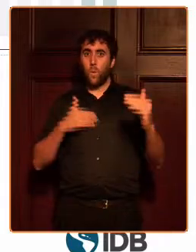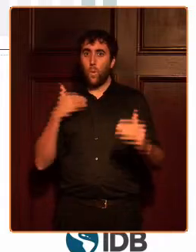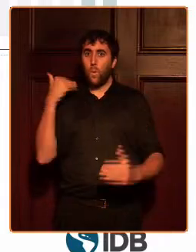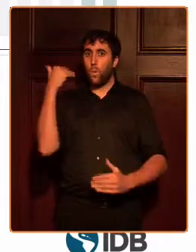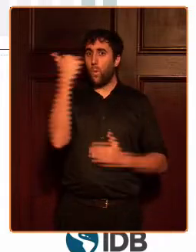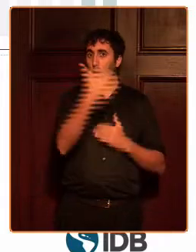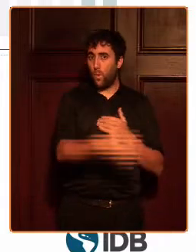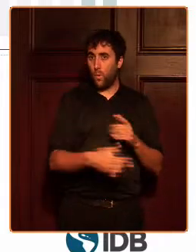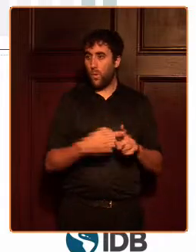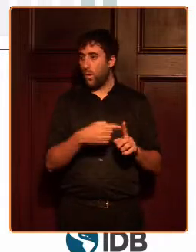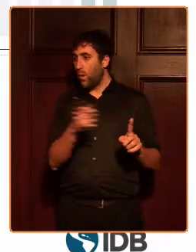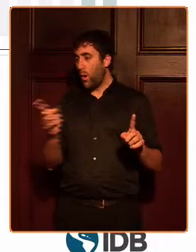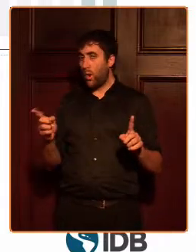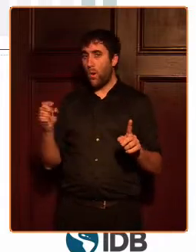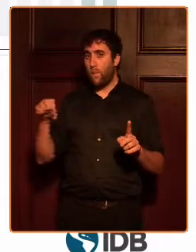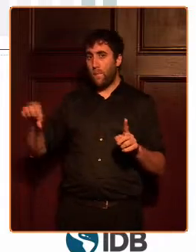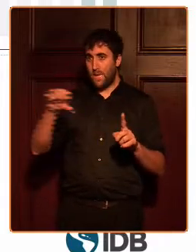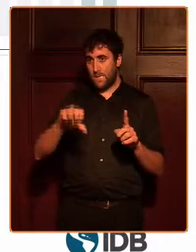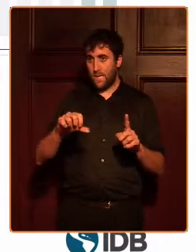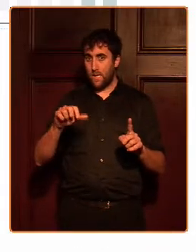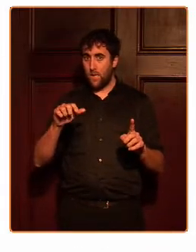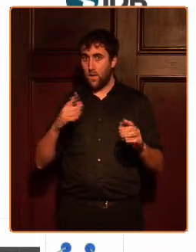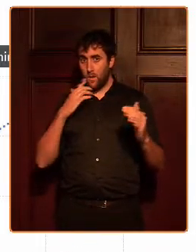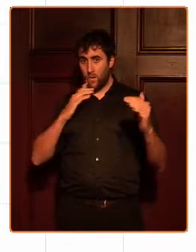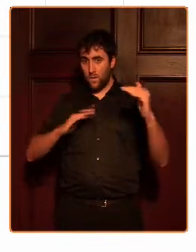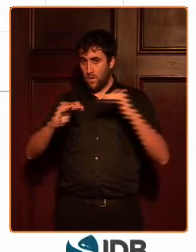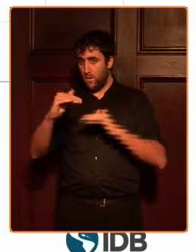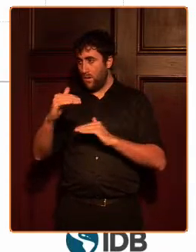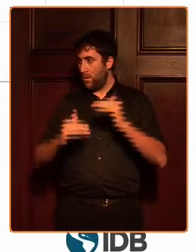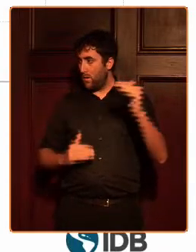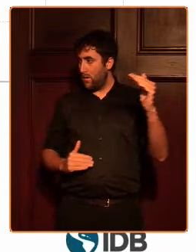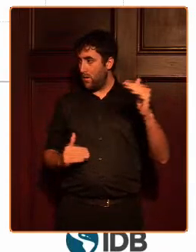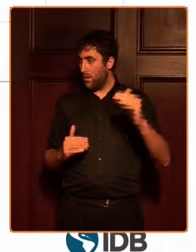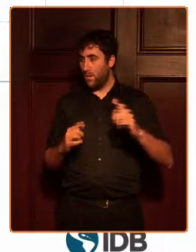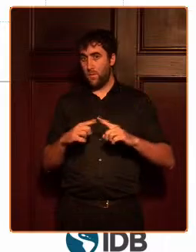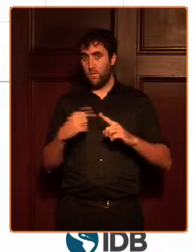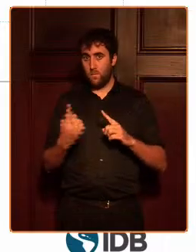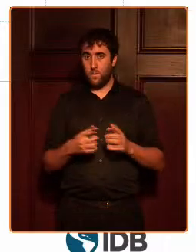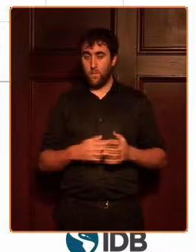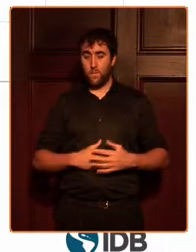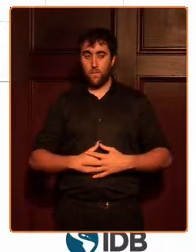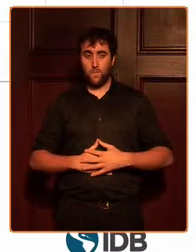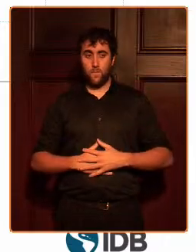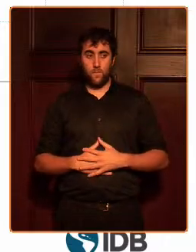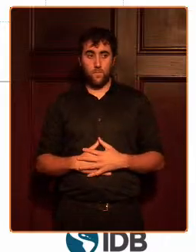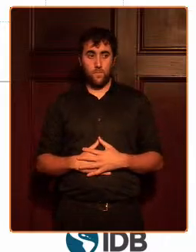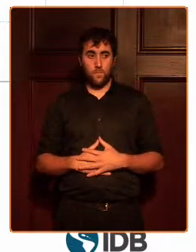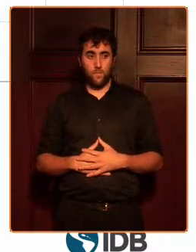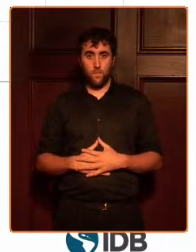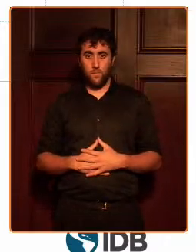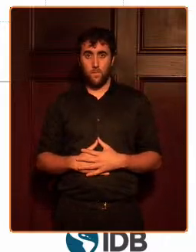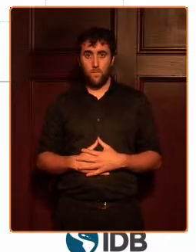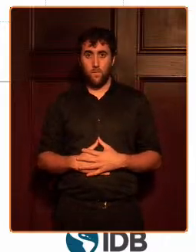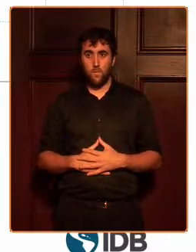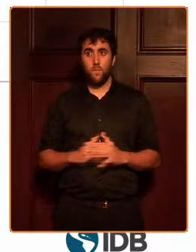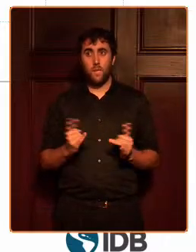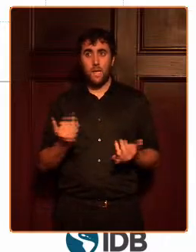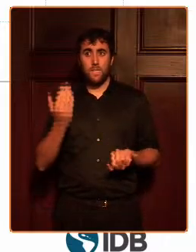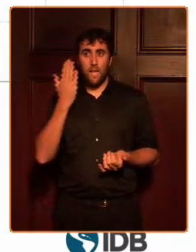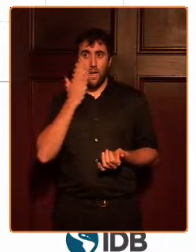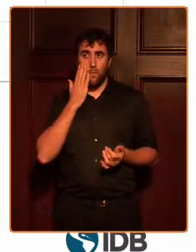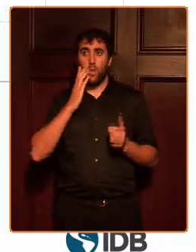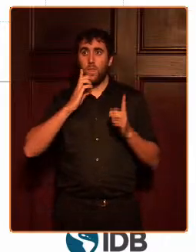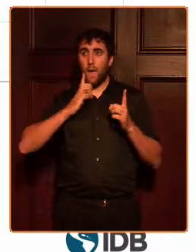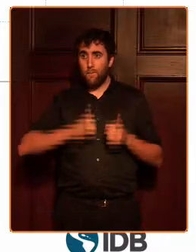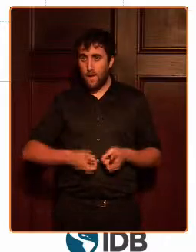promedio de los países, estamos muy por encima del promedio de los países de la OCDE. Además, sabemos,